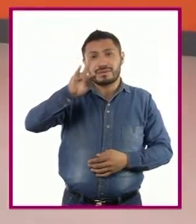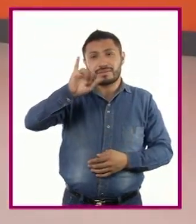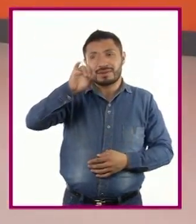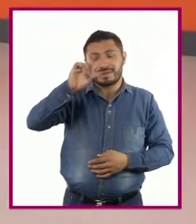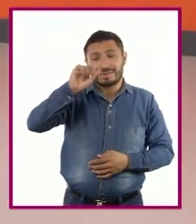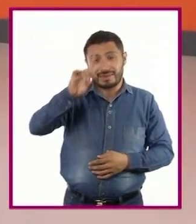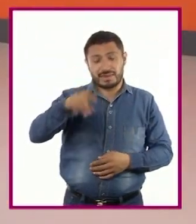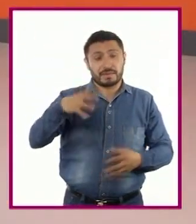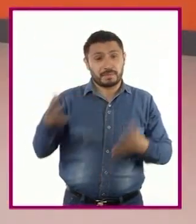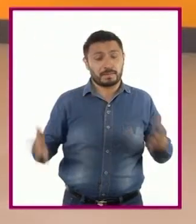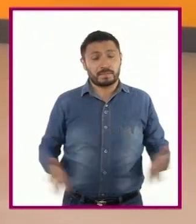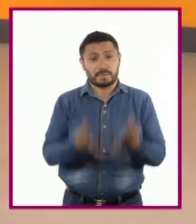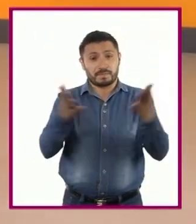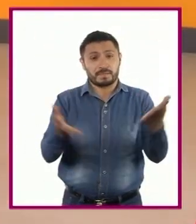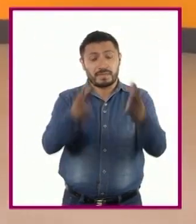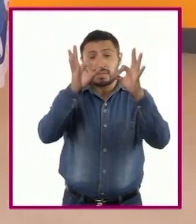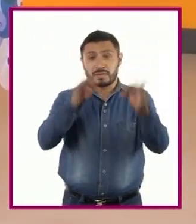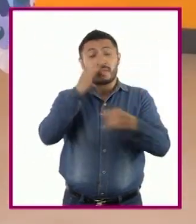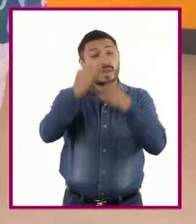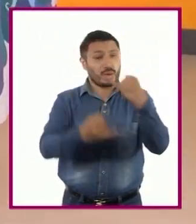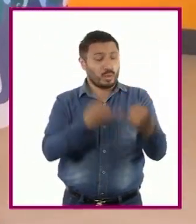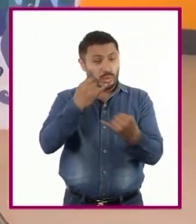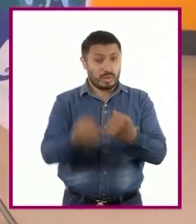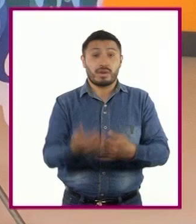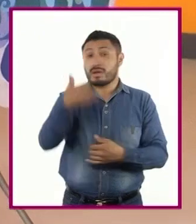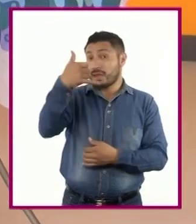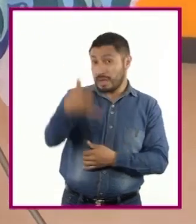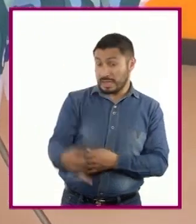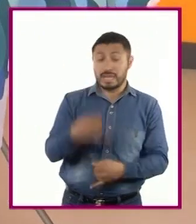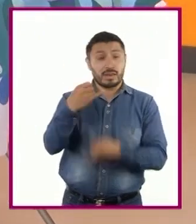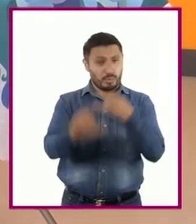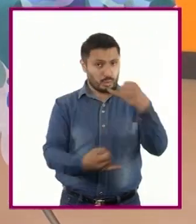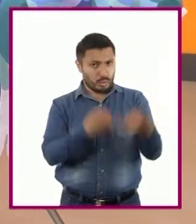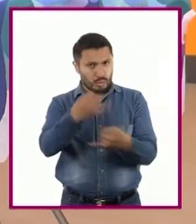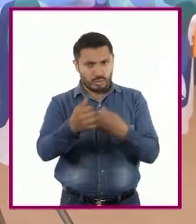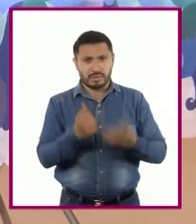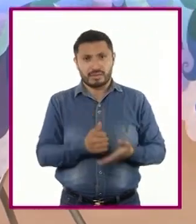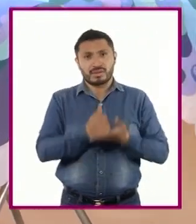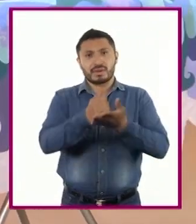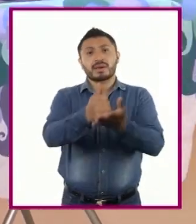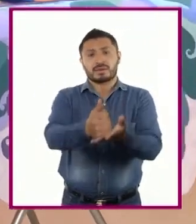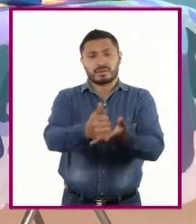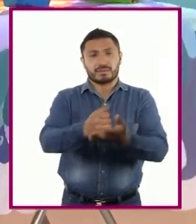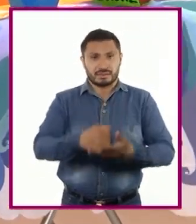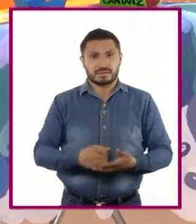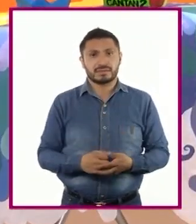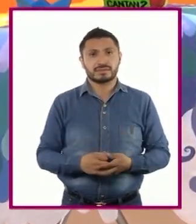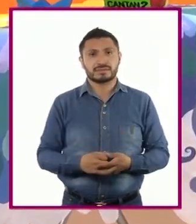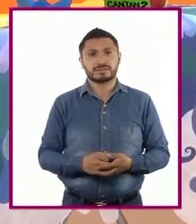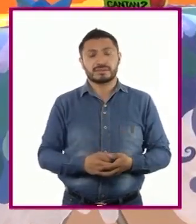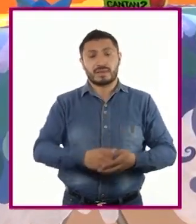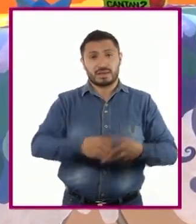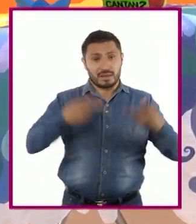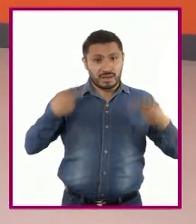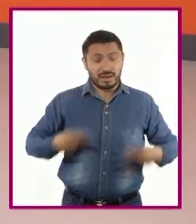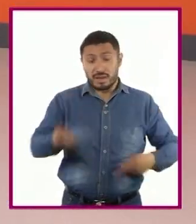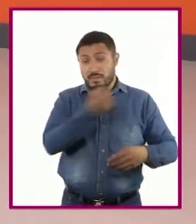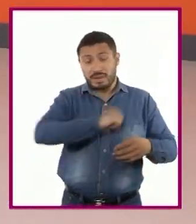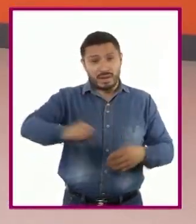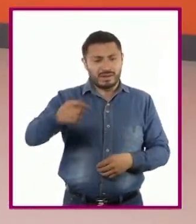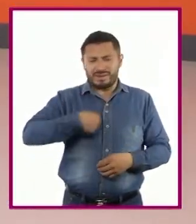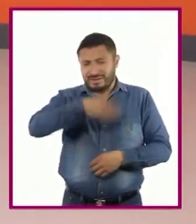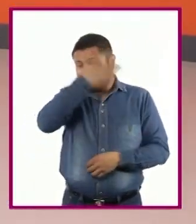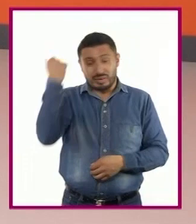medida con el juego. Y el juego ayuda a que los artistas, yo no sé de veras si